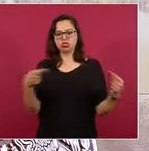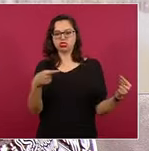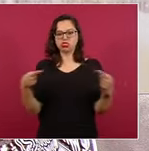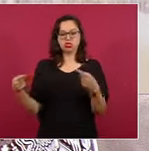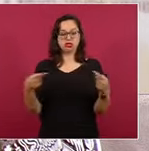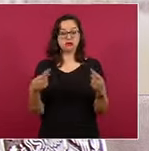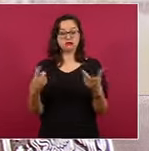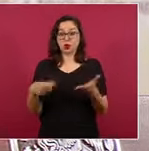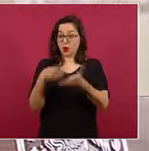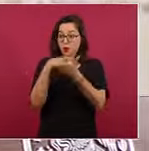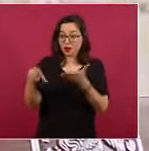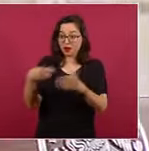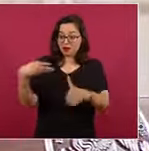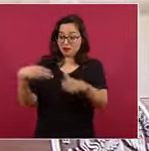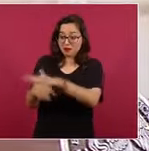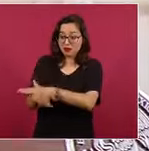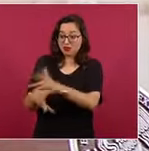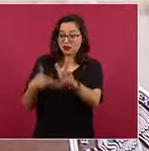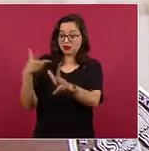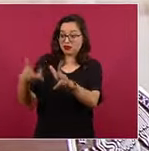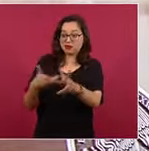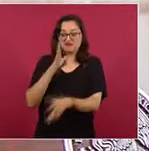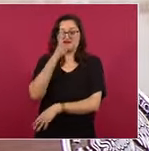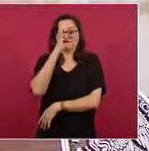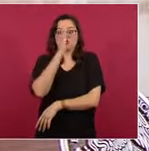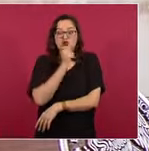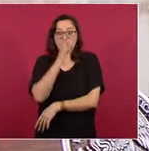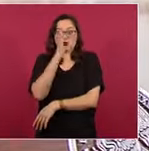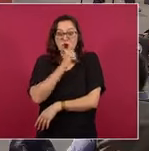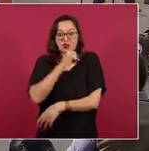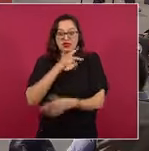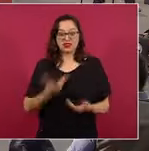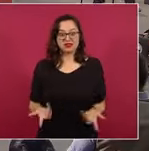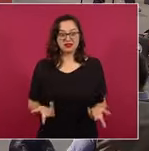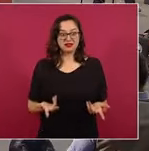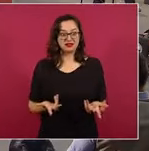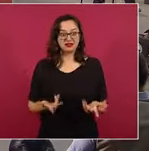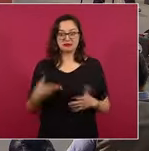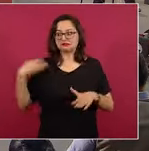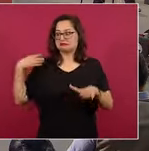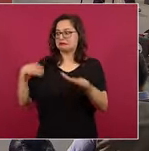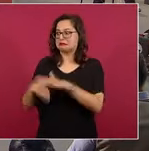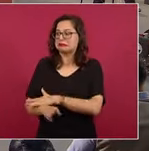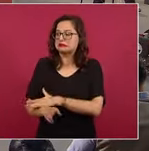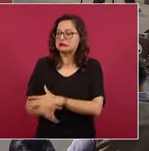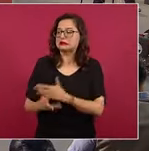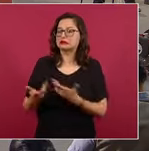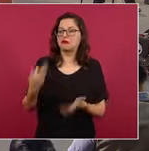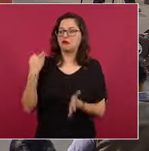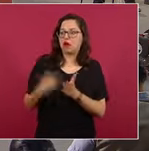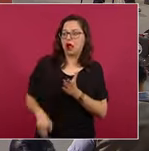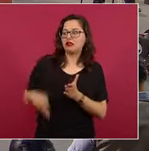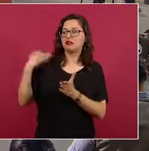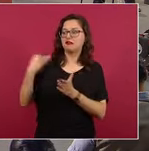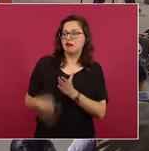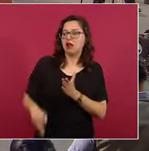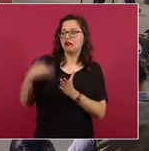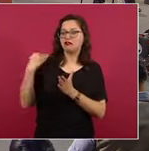El caso es que ya no se tenían trenes y tardaban en llegar los trenes a las